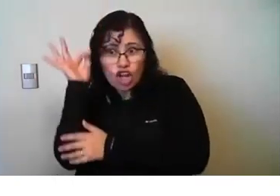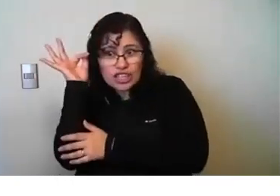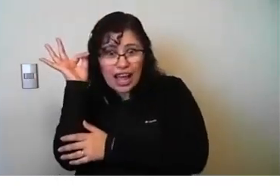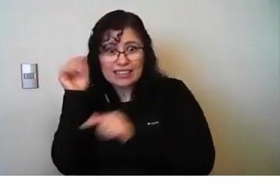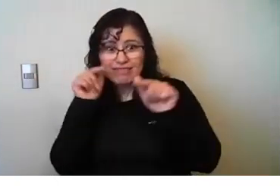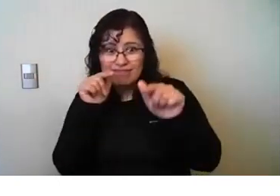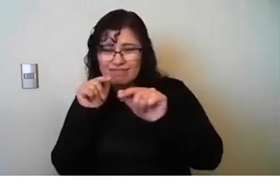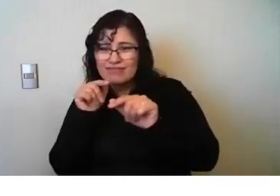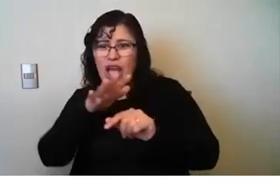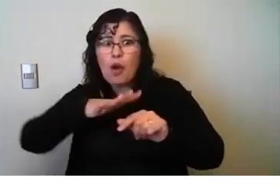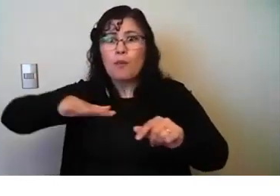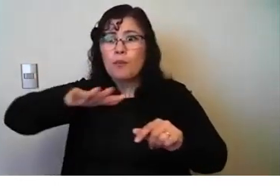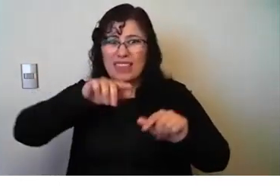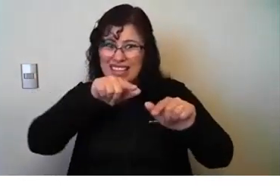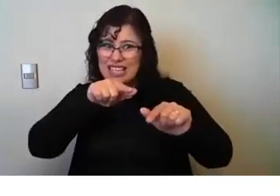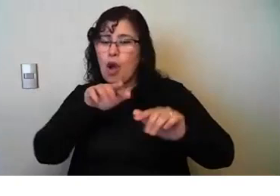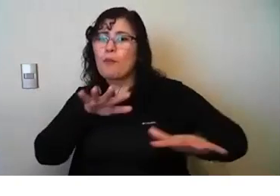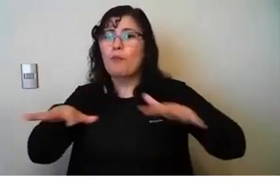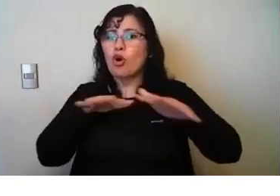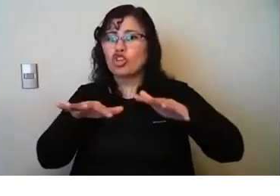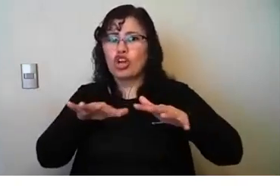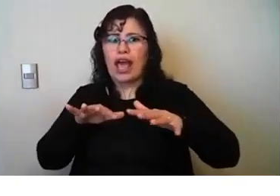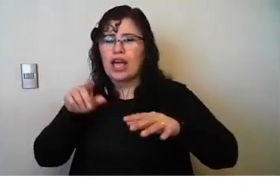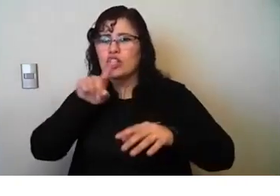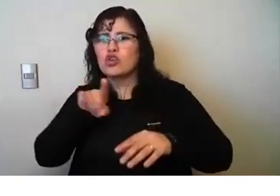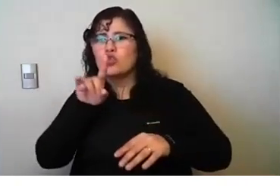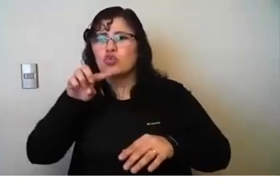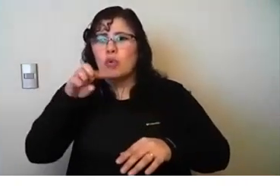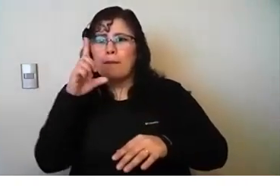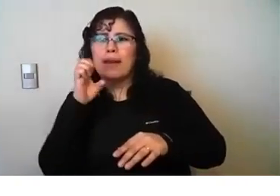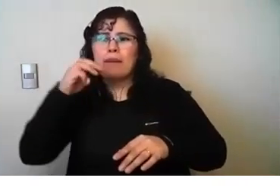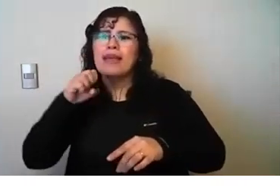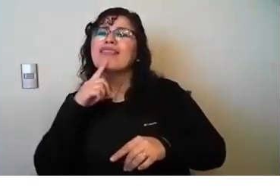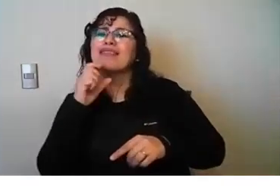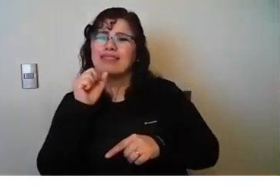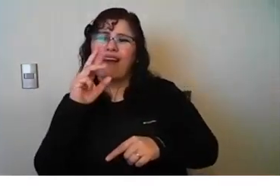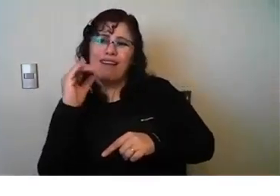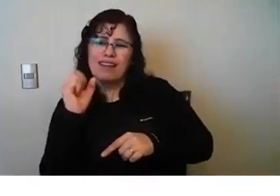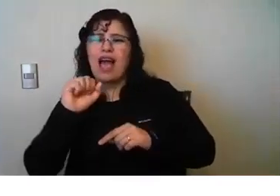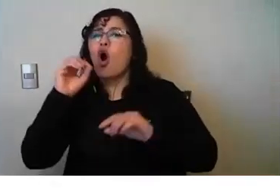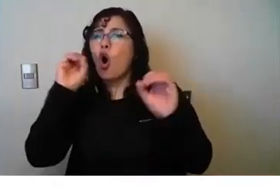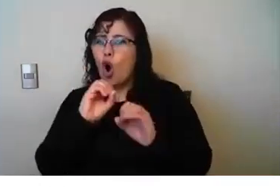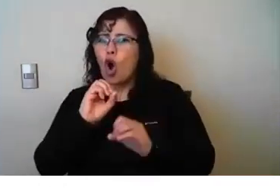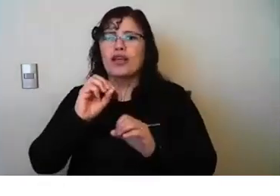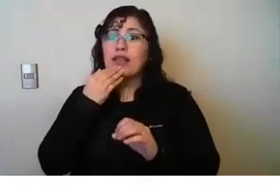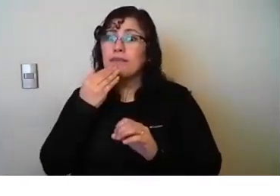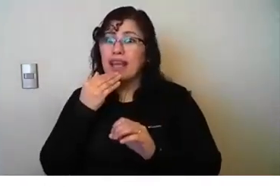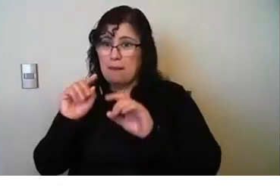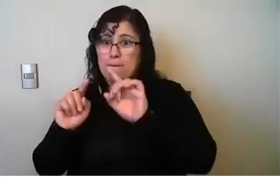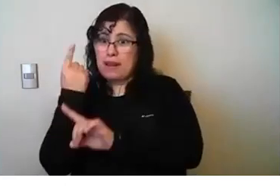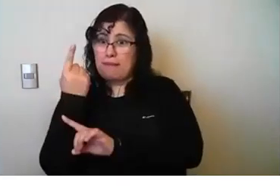es área motora suplementaria, área motora primaria, y el resto que quedaba